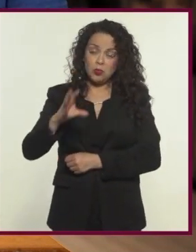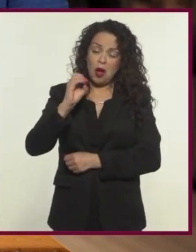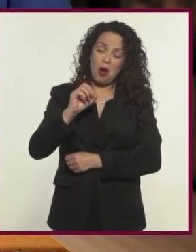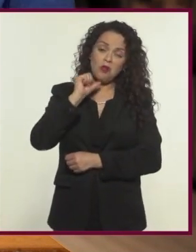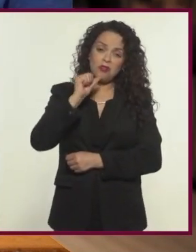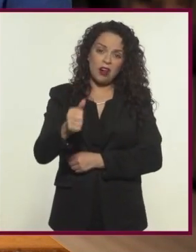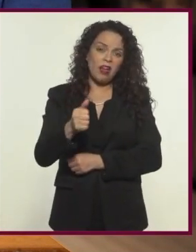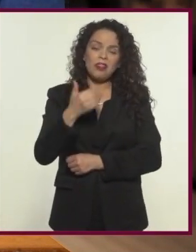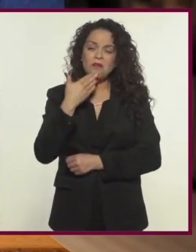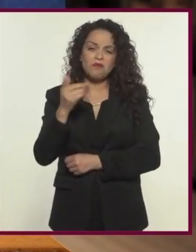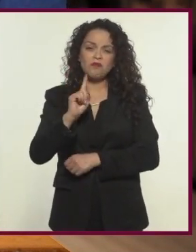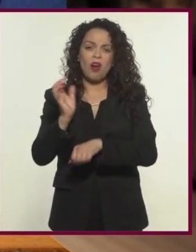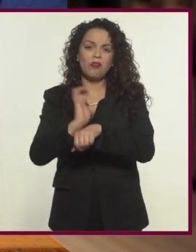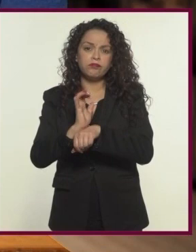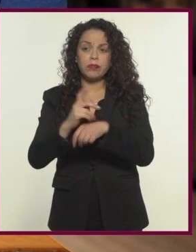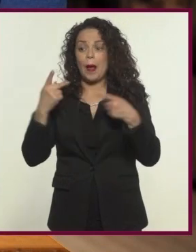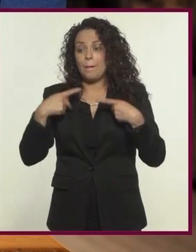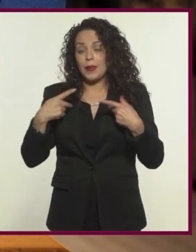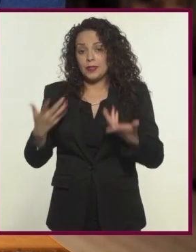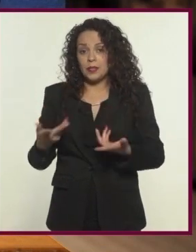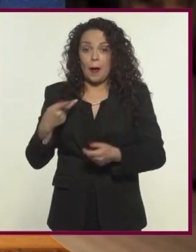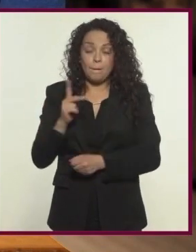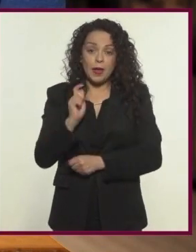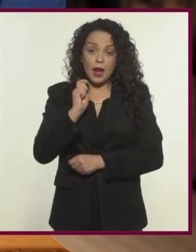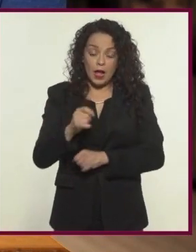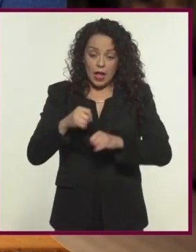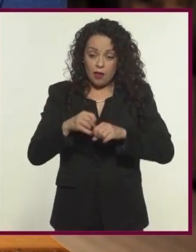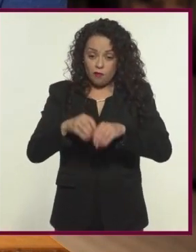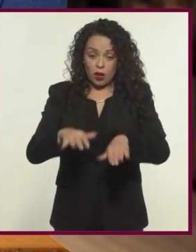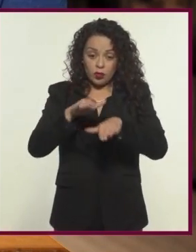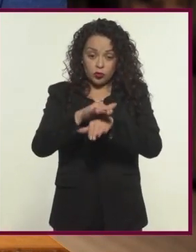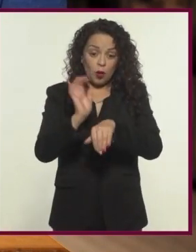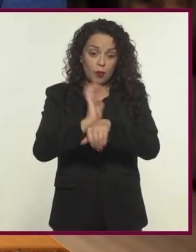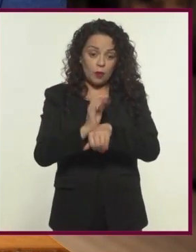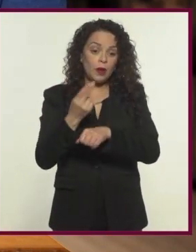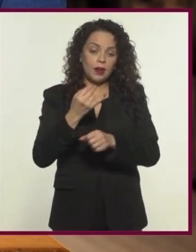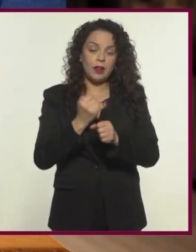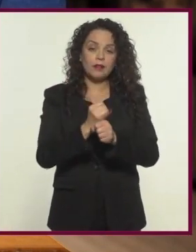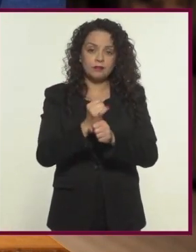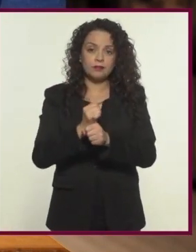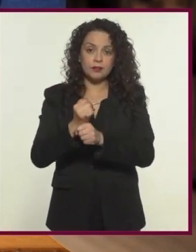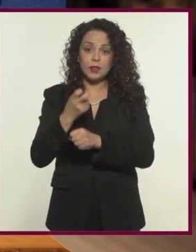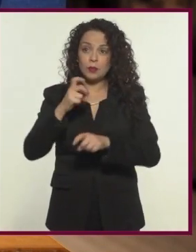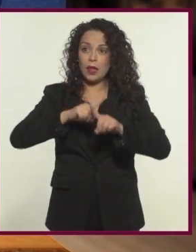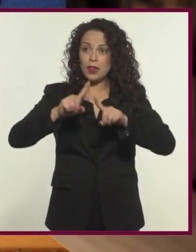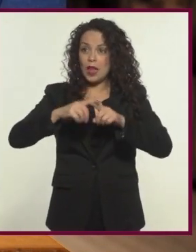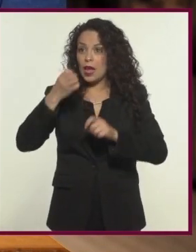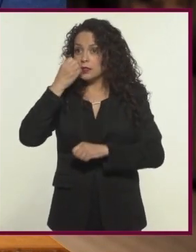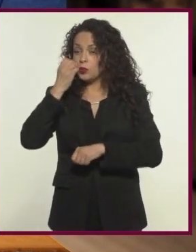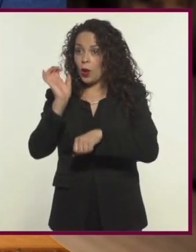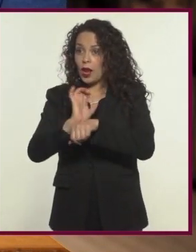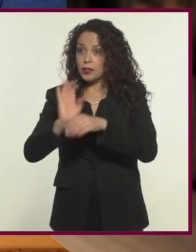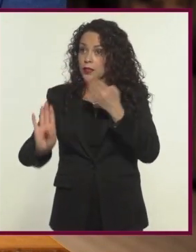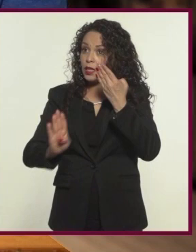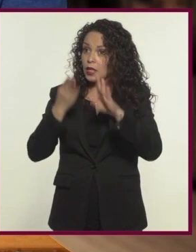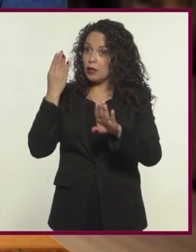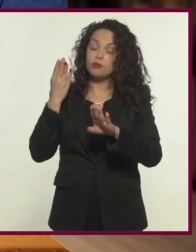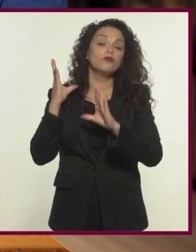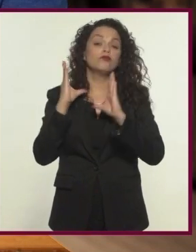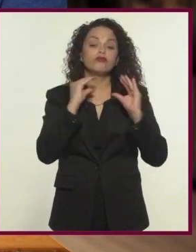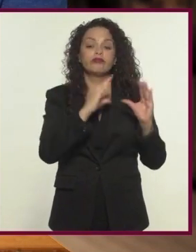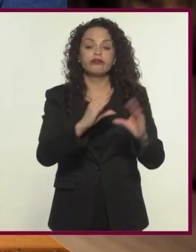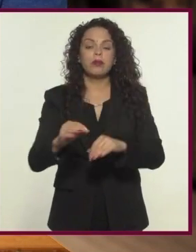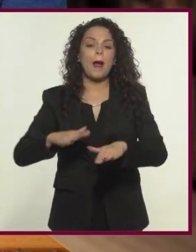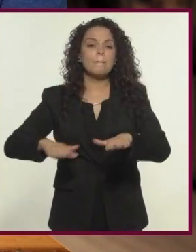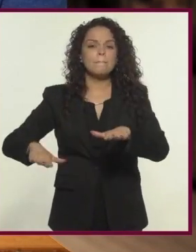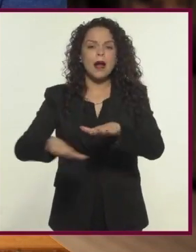al crítico. Pero el análisis busca generar información sobre la película. Así que en distintas escuelas de cine del mundo se